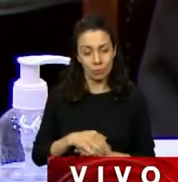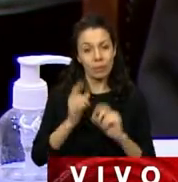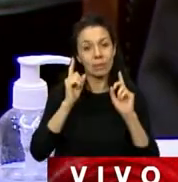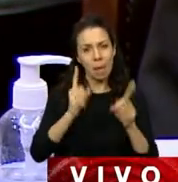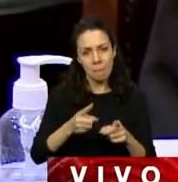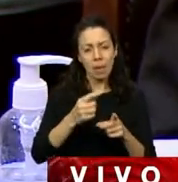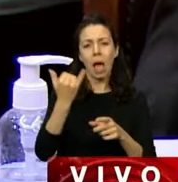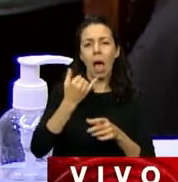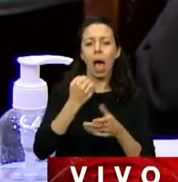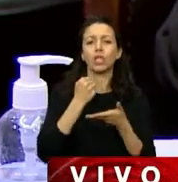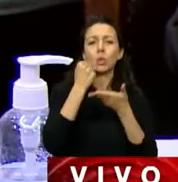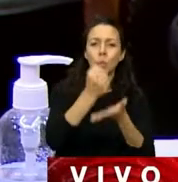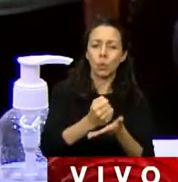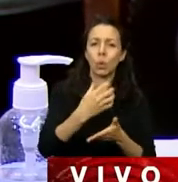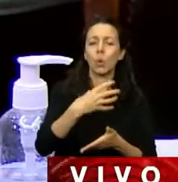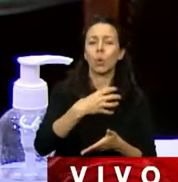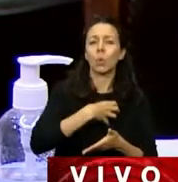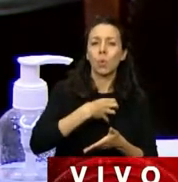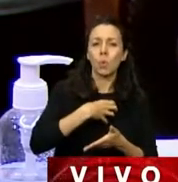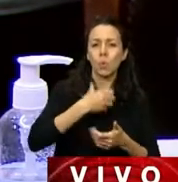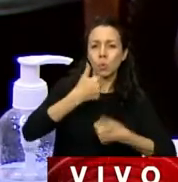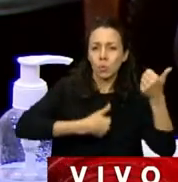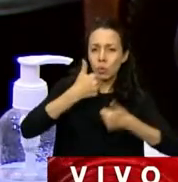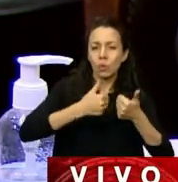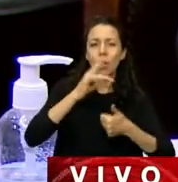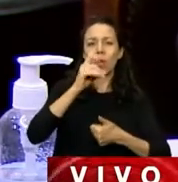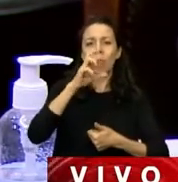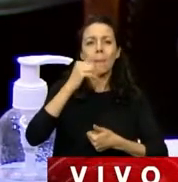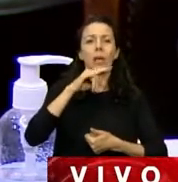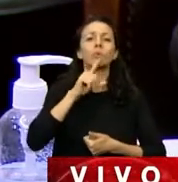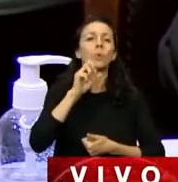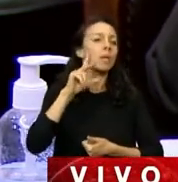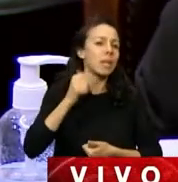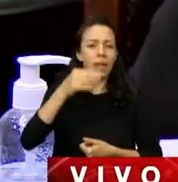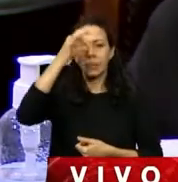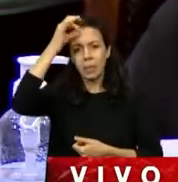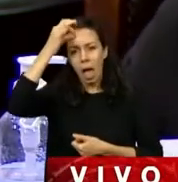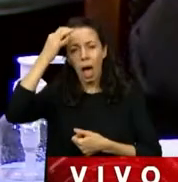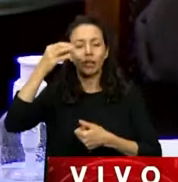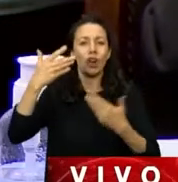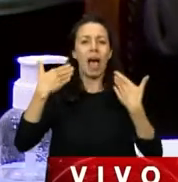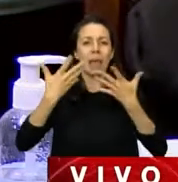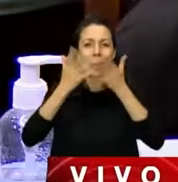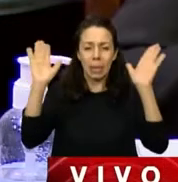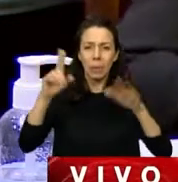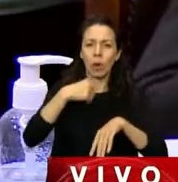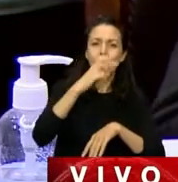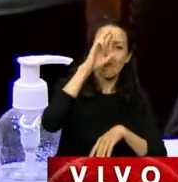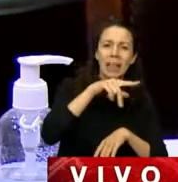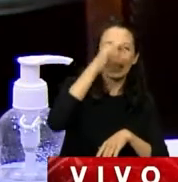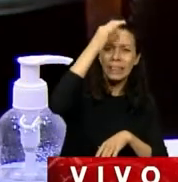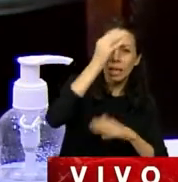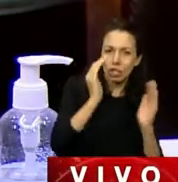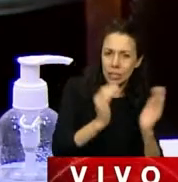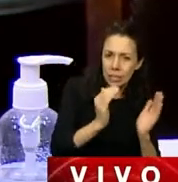el concurso de dramaturgia, el programa de intervenciones escénicas a cielo abierto, el plan de teatrines, el programa